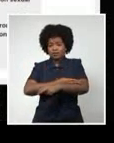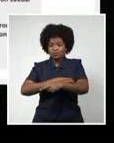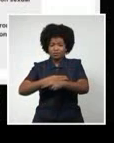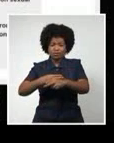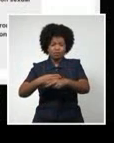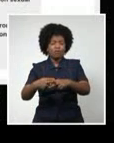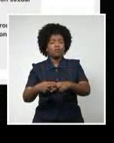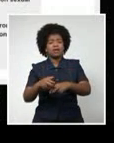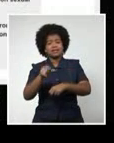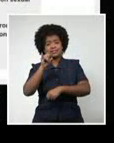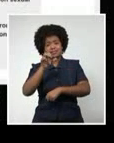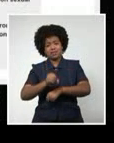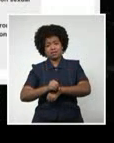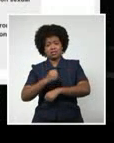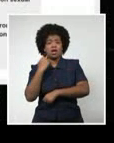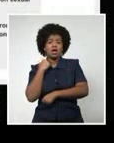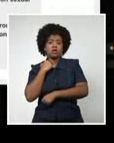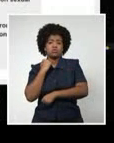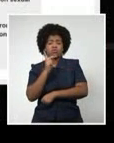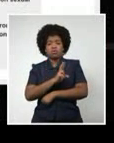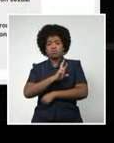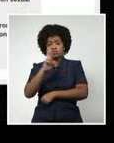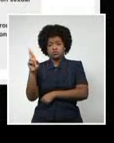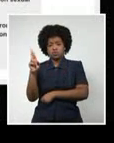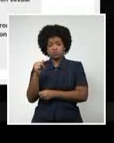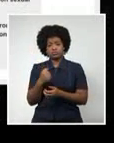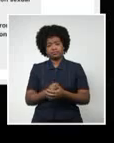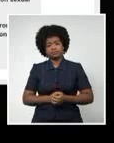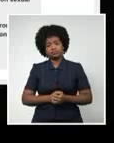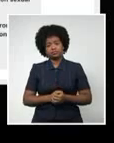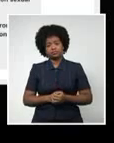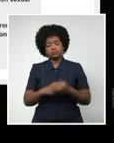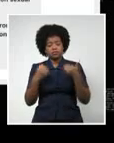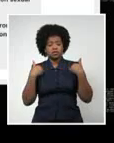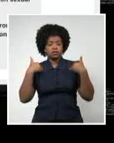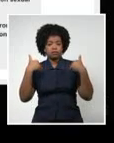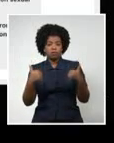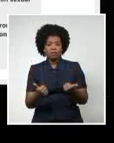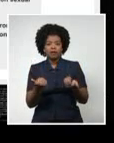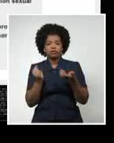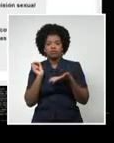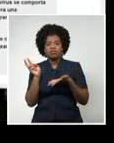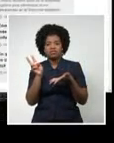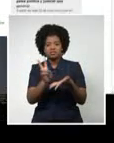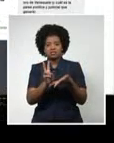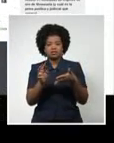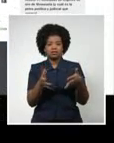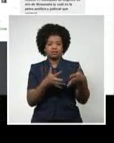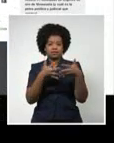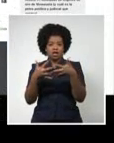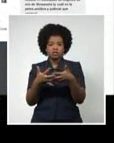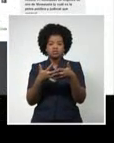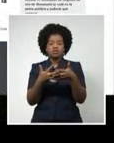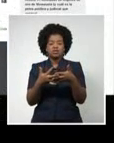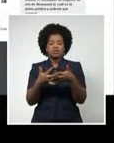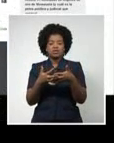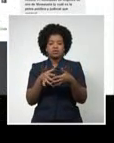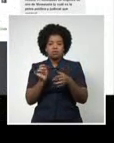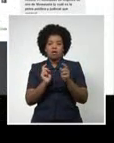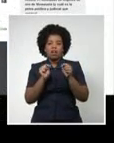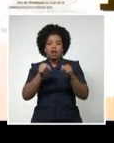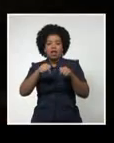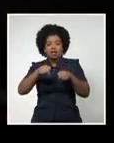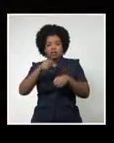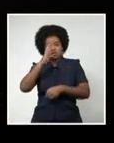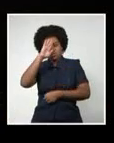intachable de estos 60 años, a diplomáticos, delegaciones norteamericanas que han estado en